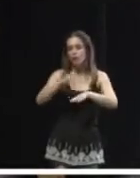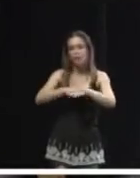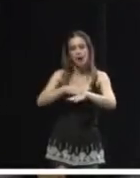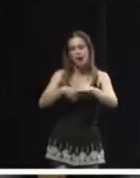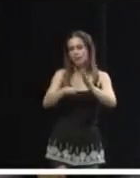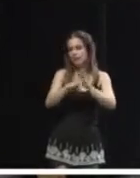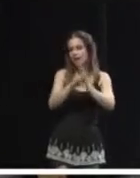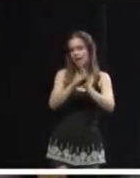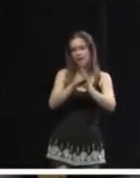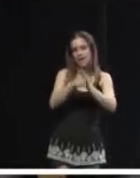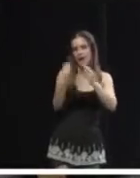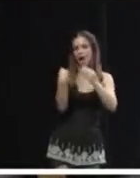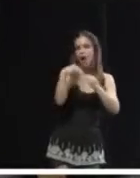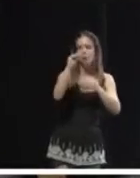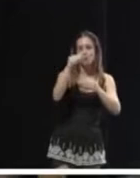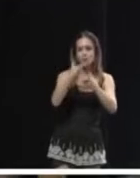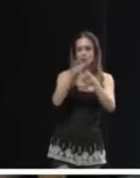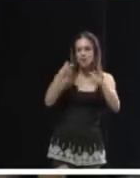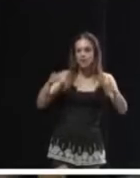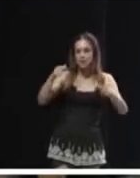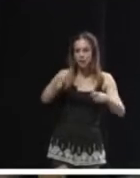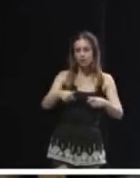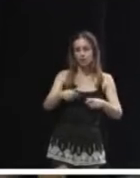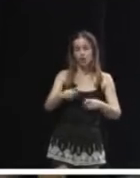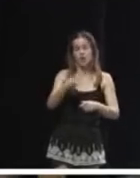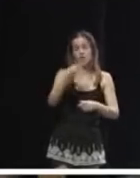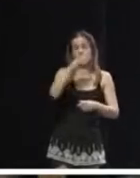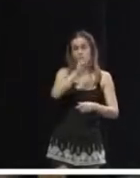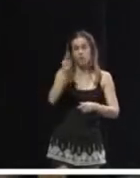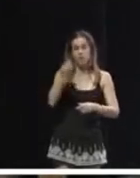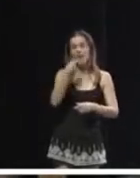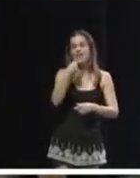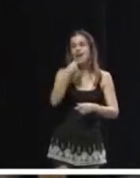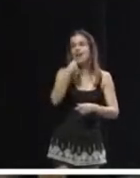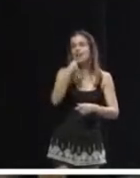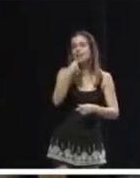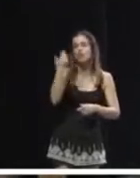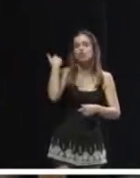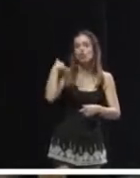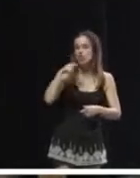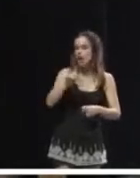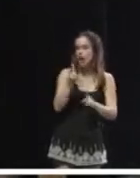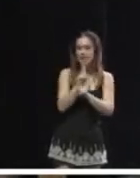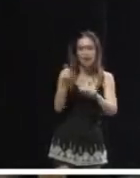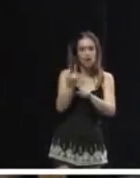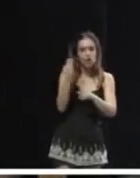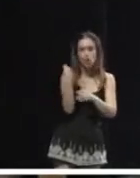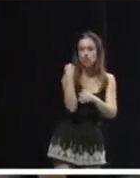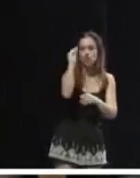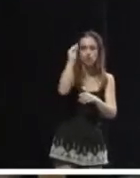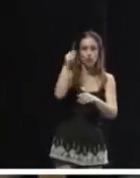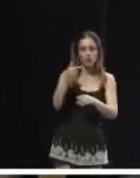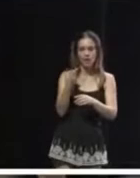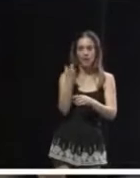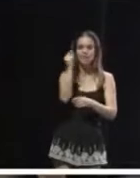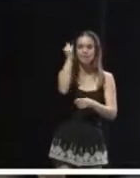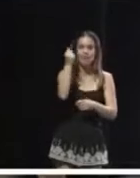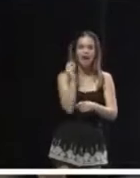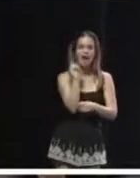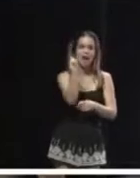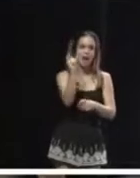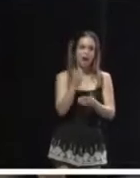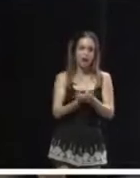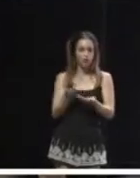Partido Popular ya ha hablado y no va a subir el salario mínimo interprofesional. Salid a votar para que subamos más el salario y para